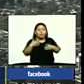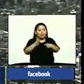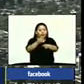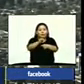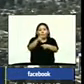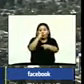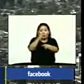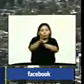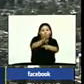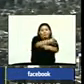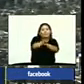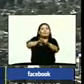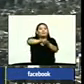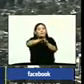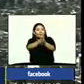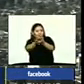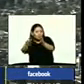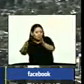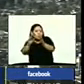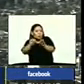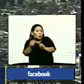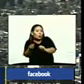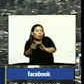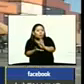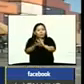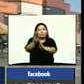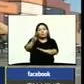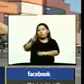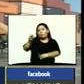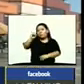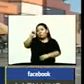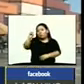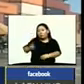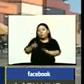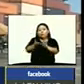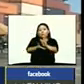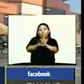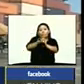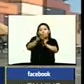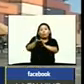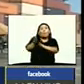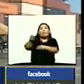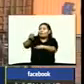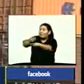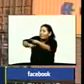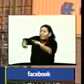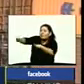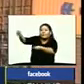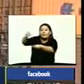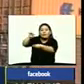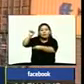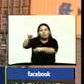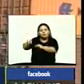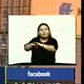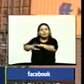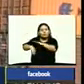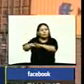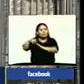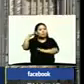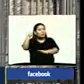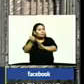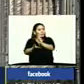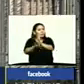de 2019. Esto solo permitió crecer un 2%. El aumento a las exportaciones es el pilar fundamental de ese